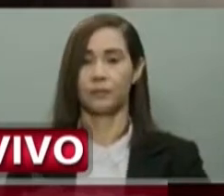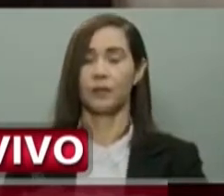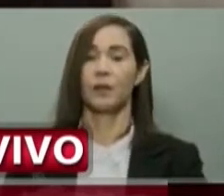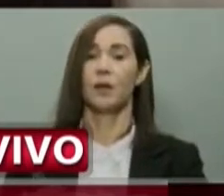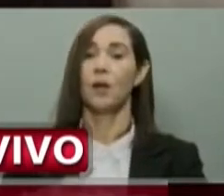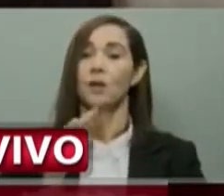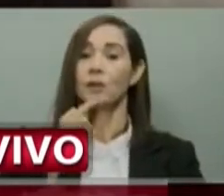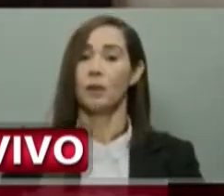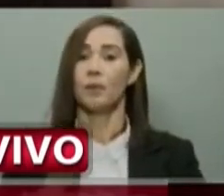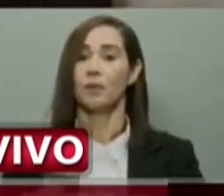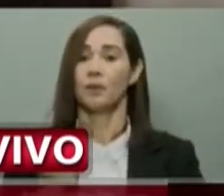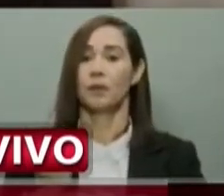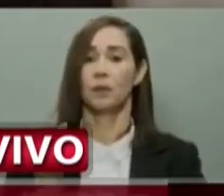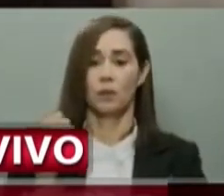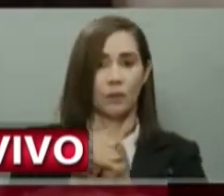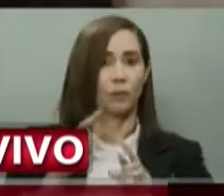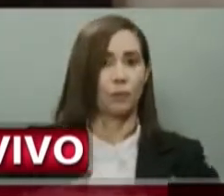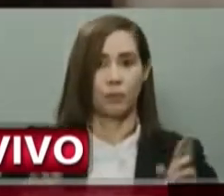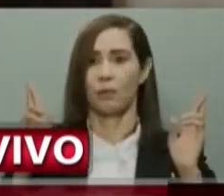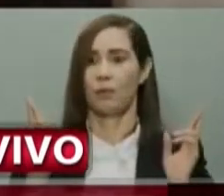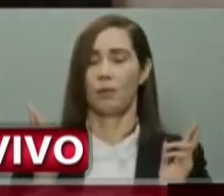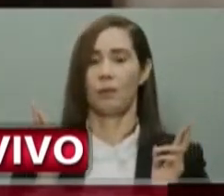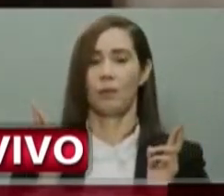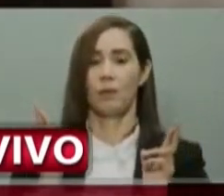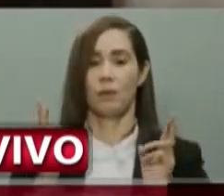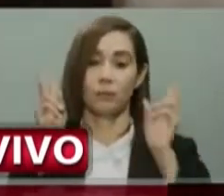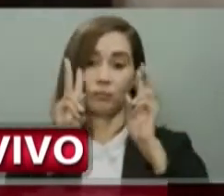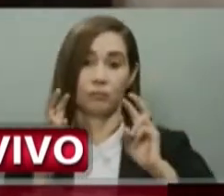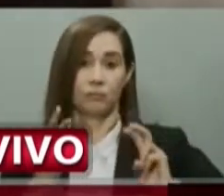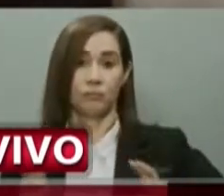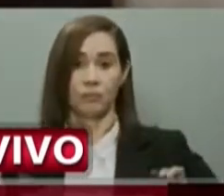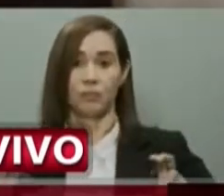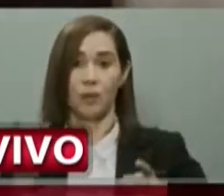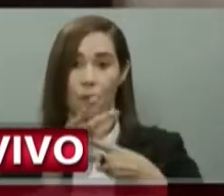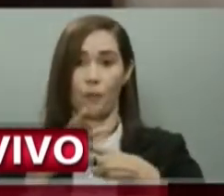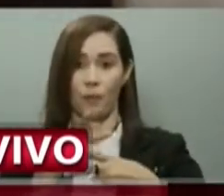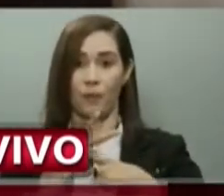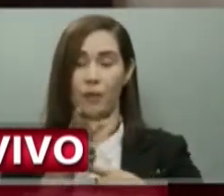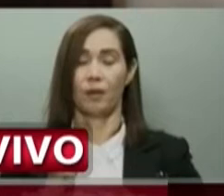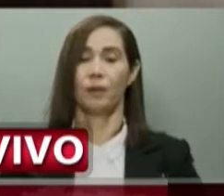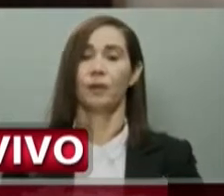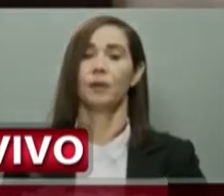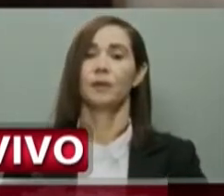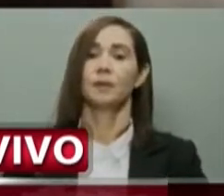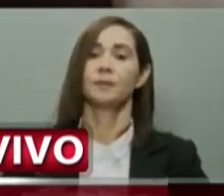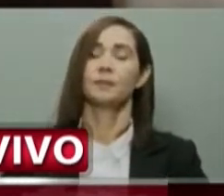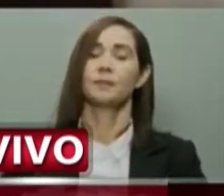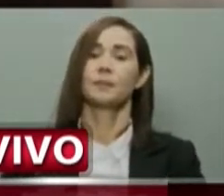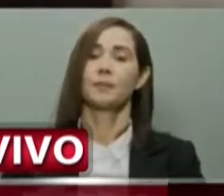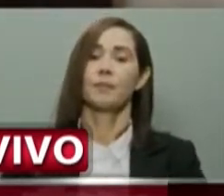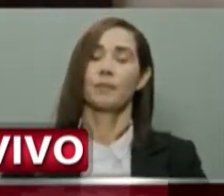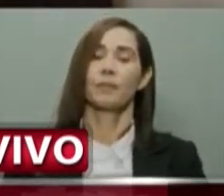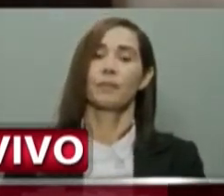Y lo que estamos diciendo es que no va a ser automático, que se va a tener que chequear en cada caso.